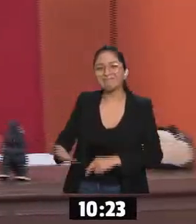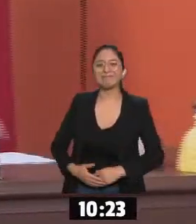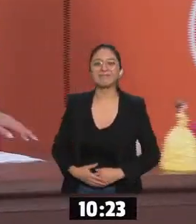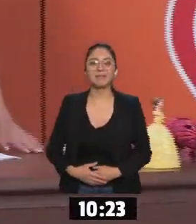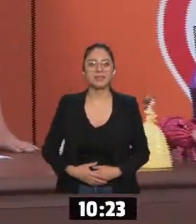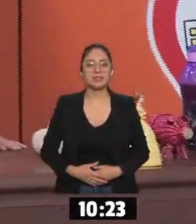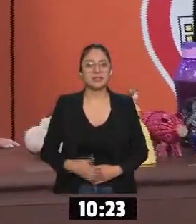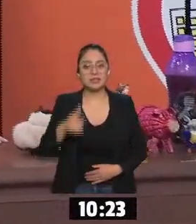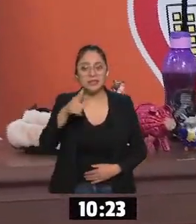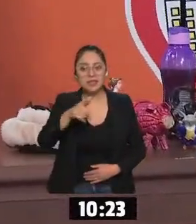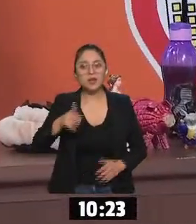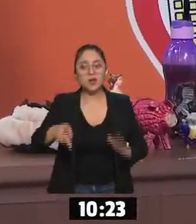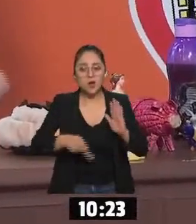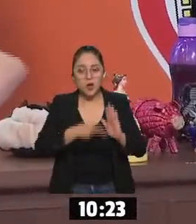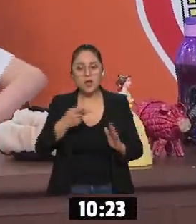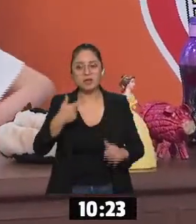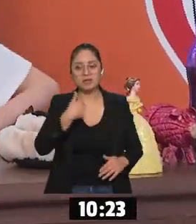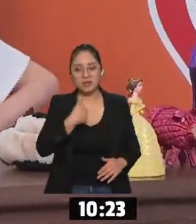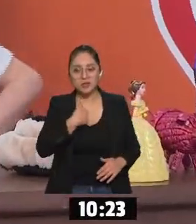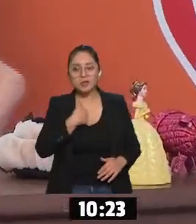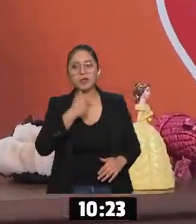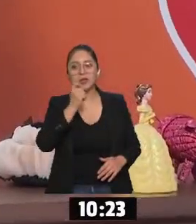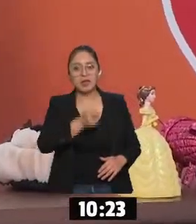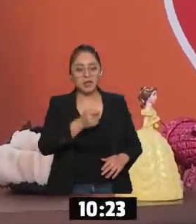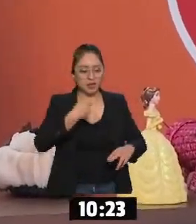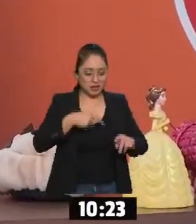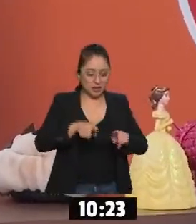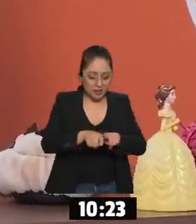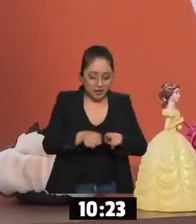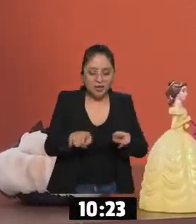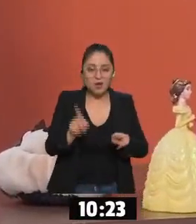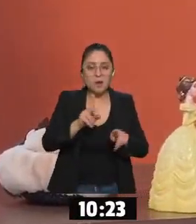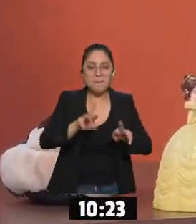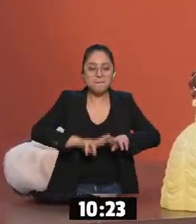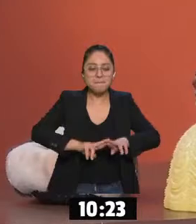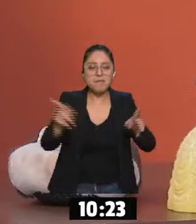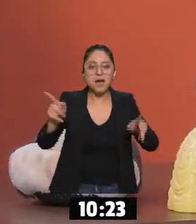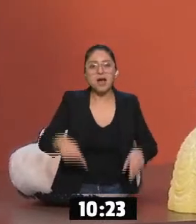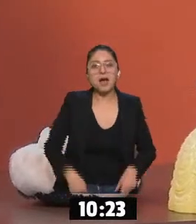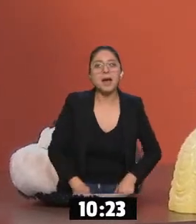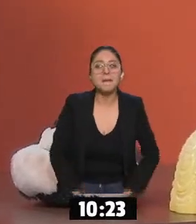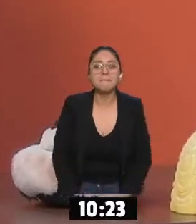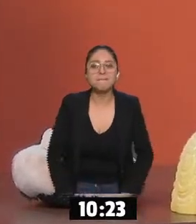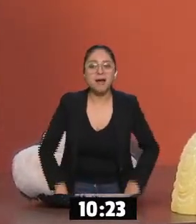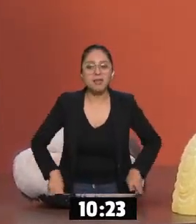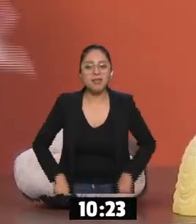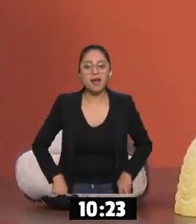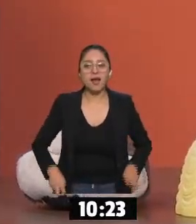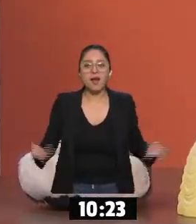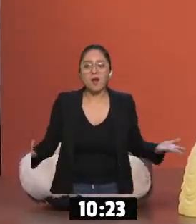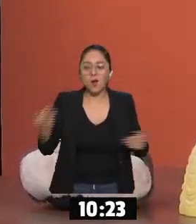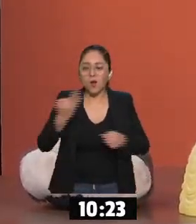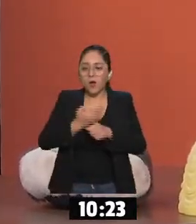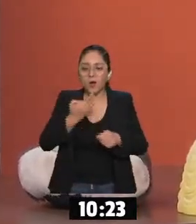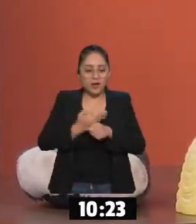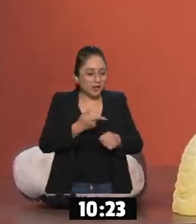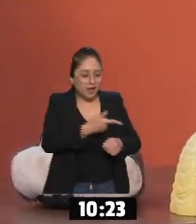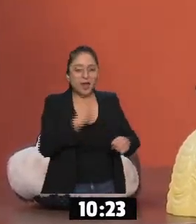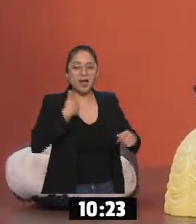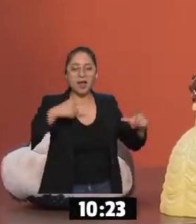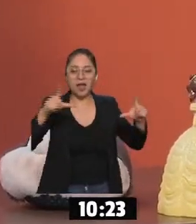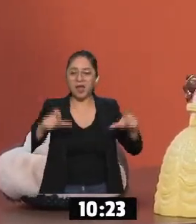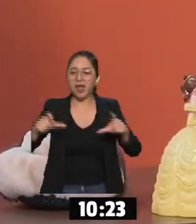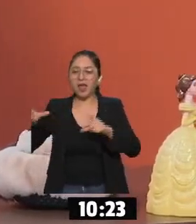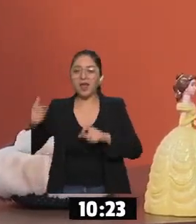no volver a abrir las piernas ahora que me siente, porque traigo un hoyo ahí. Pues es que trae roto el pantalón el Charro, no hallaba yo cómo hacerle tomando señas. Fotos, vea qué